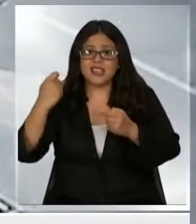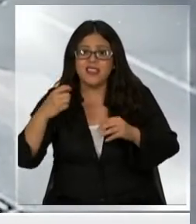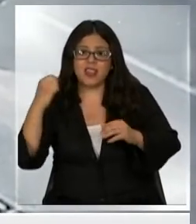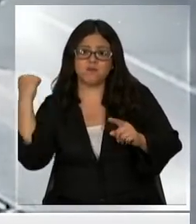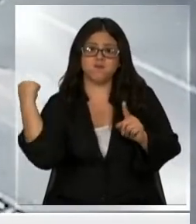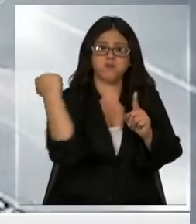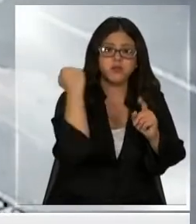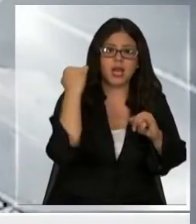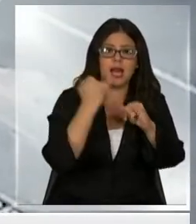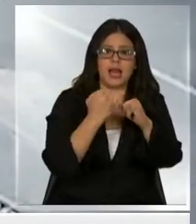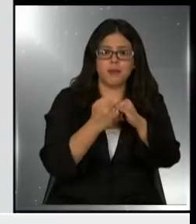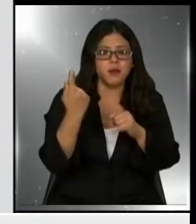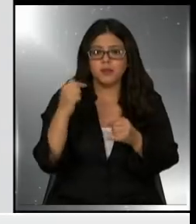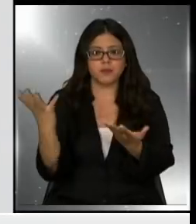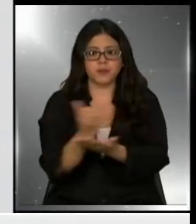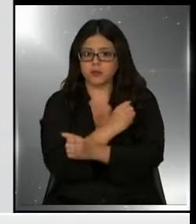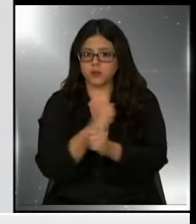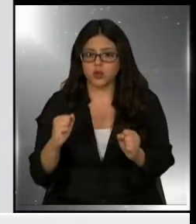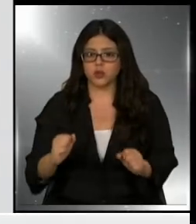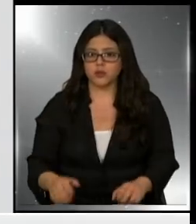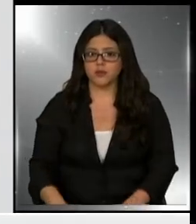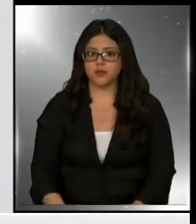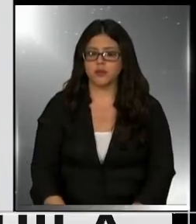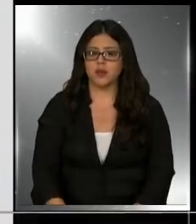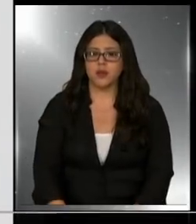sin lograrlo.